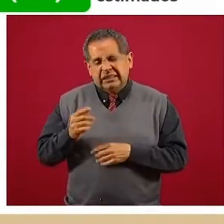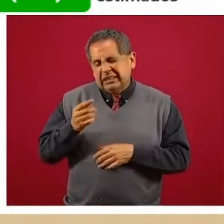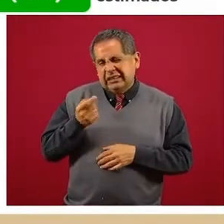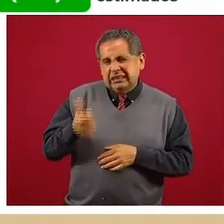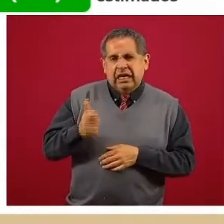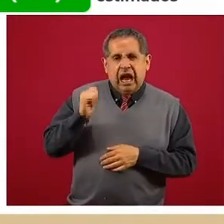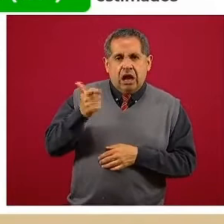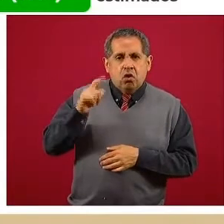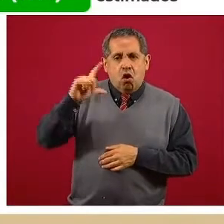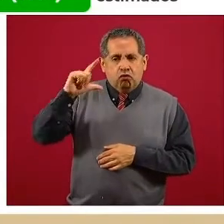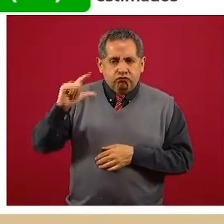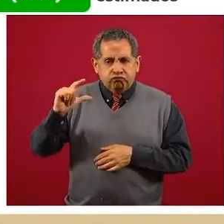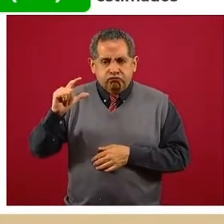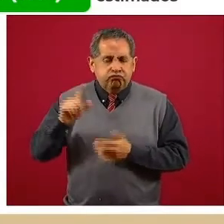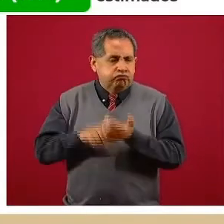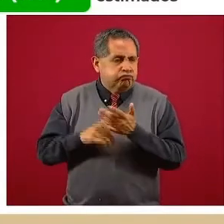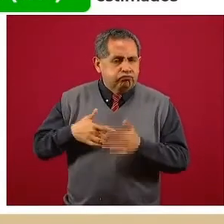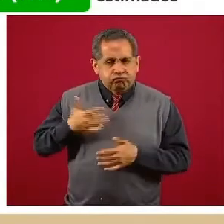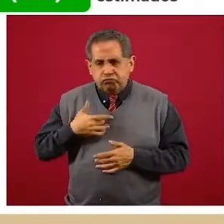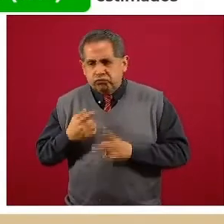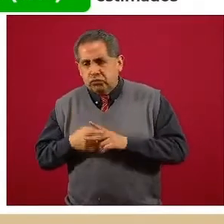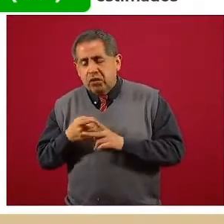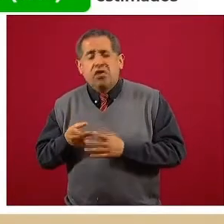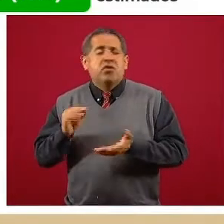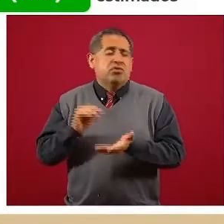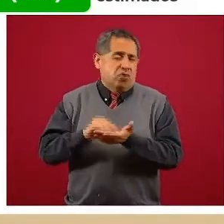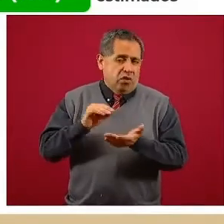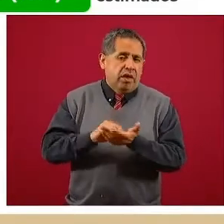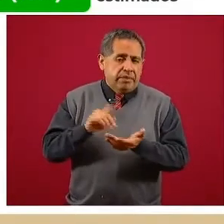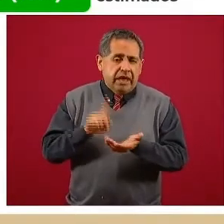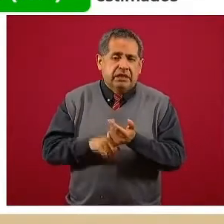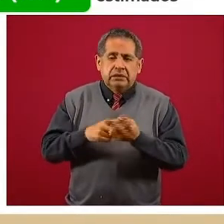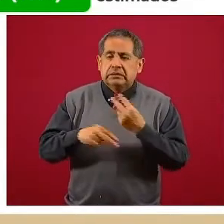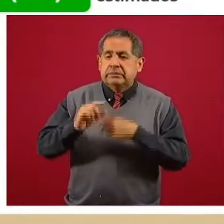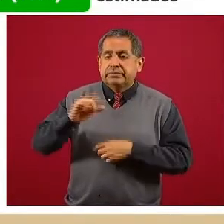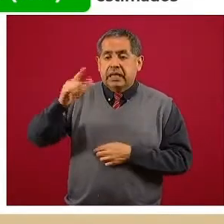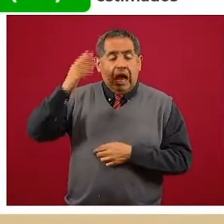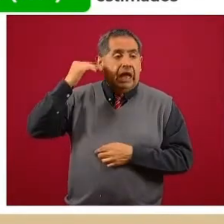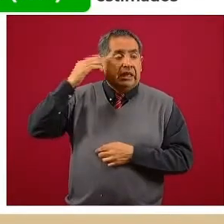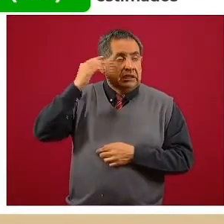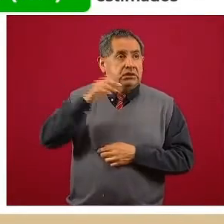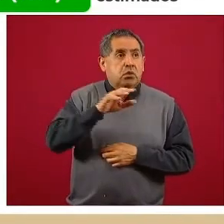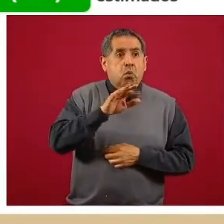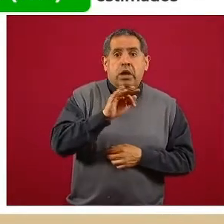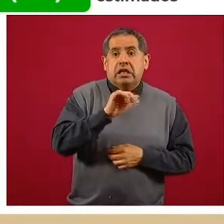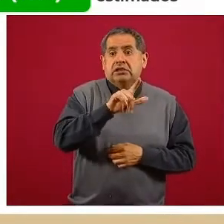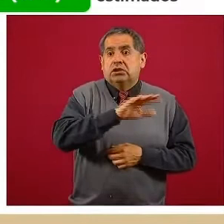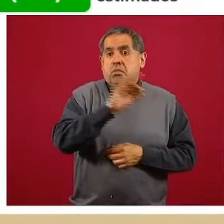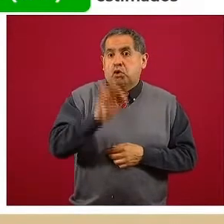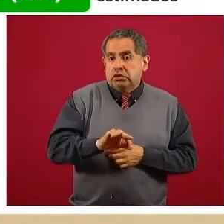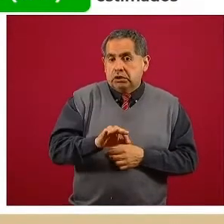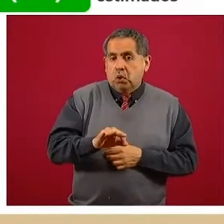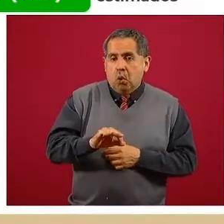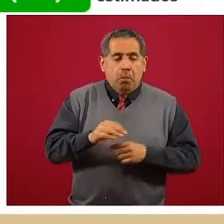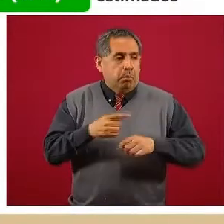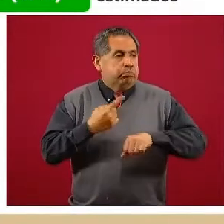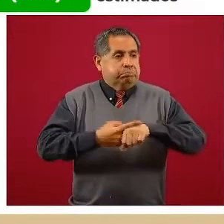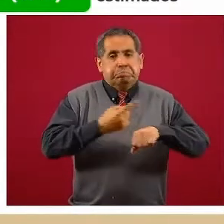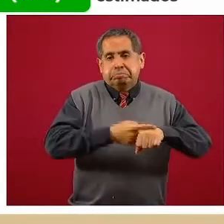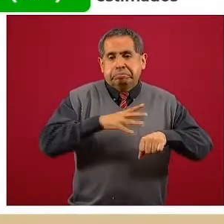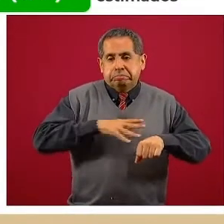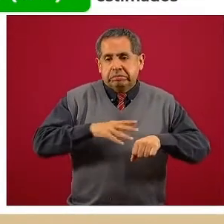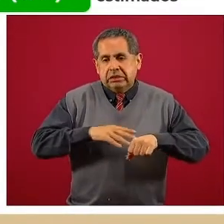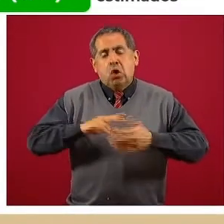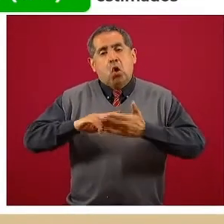tenemos de casos estimados, tenemos un todavía incremento, había llegado a estar hasta un 47% la positividad, se